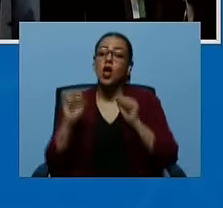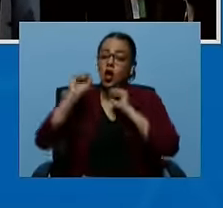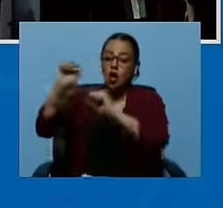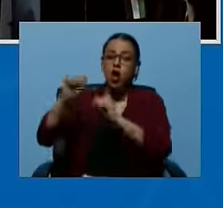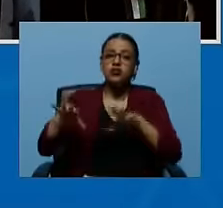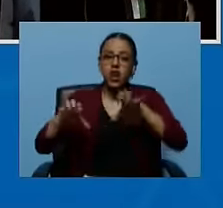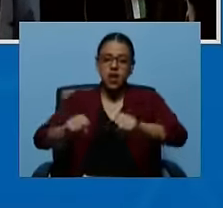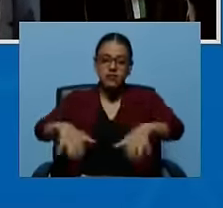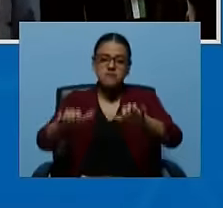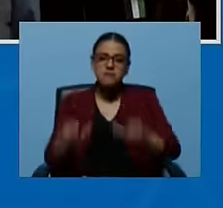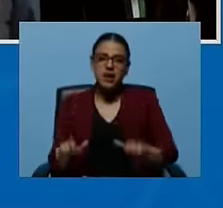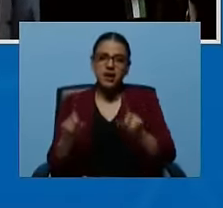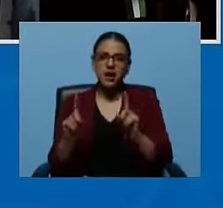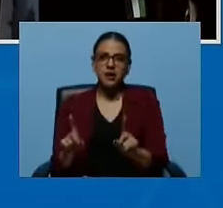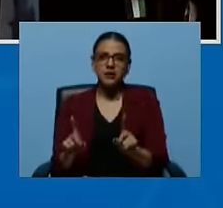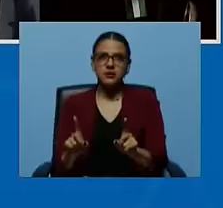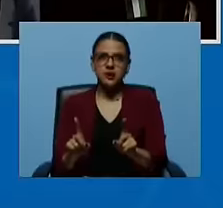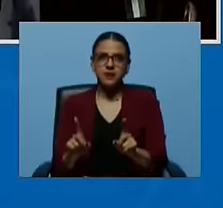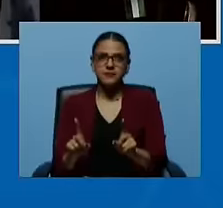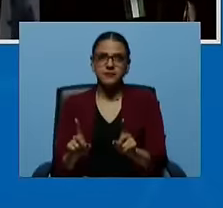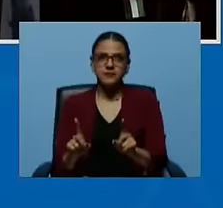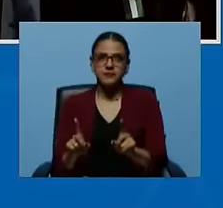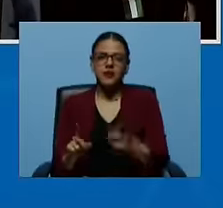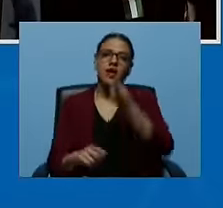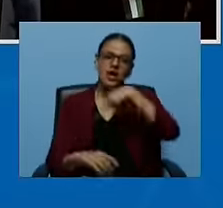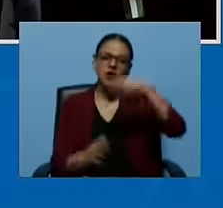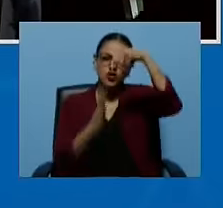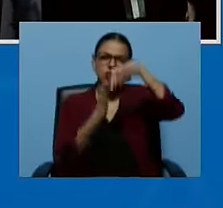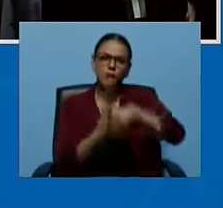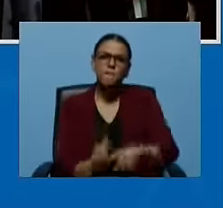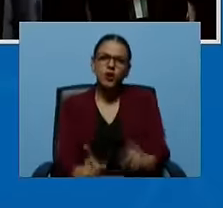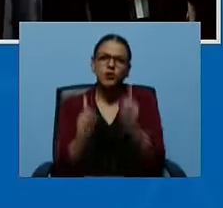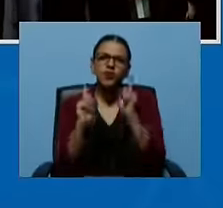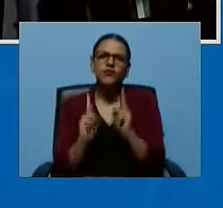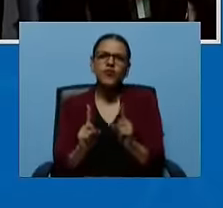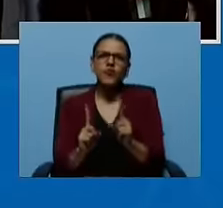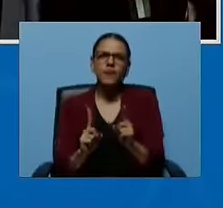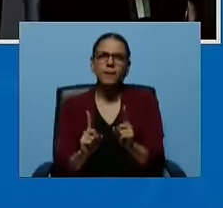antiimperialista y profundamente...